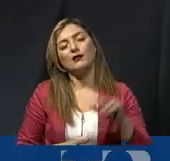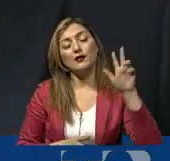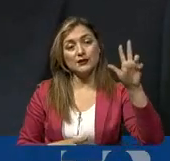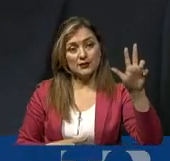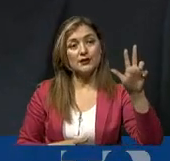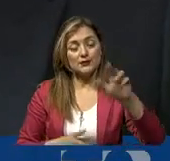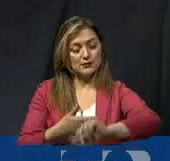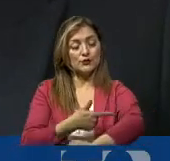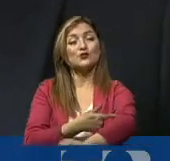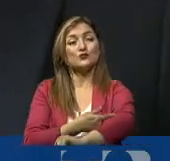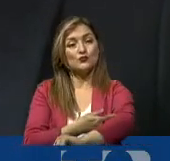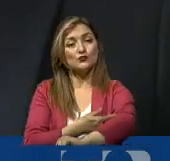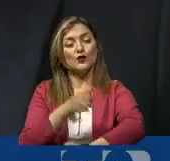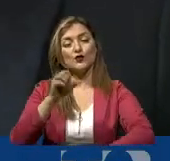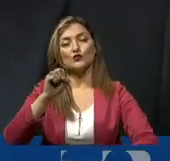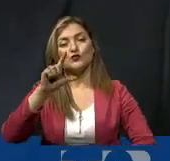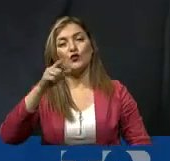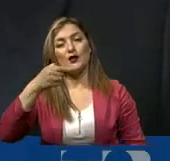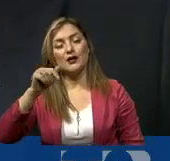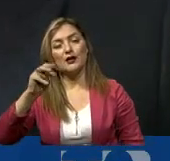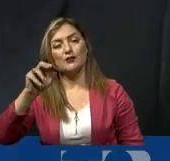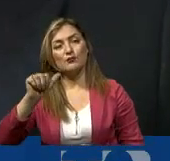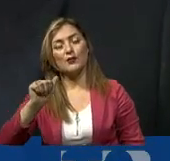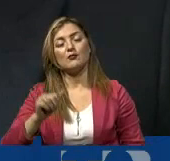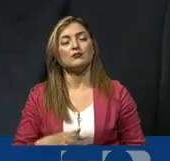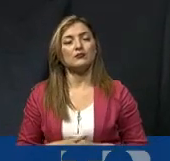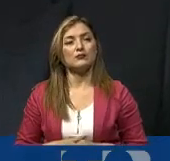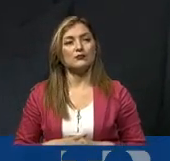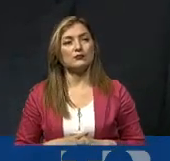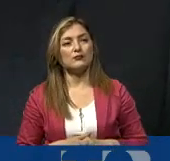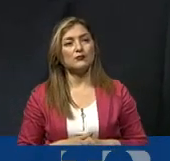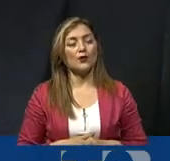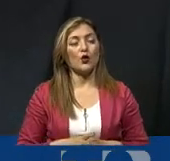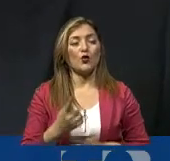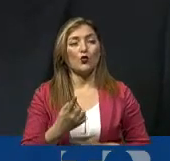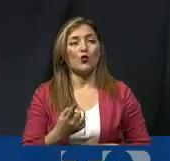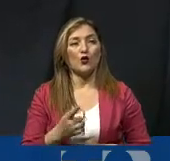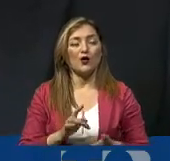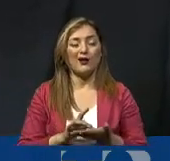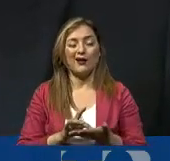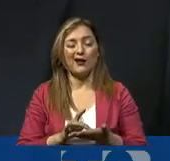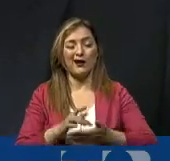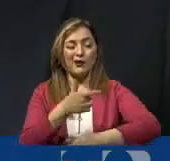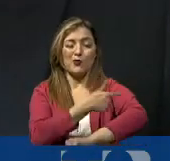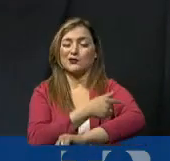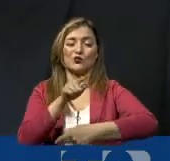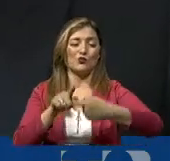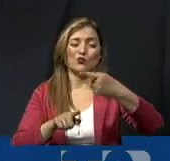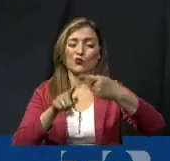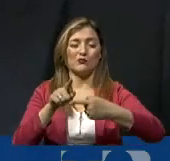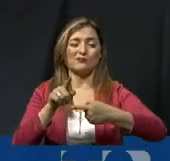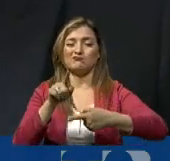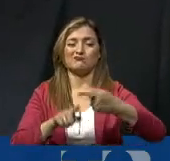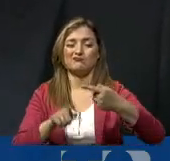recibieron el azul gsma uno de ellos no recibió el medicamento debido a que no tenía criterios para poder aplicar el